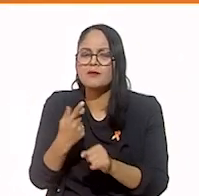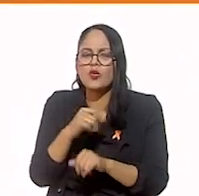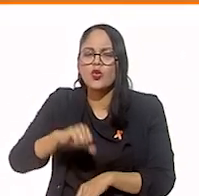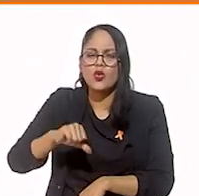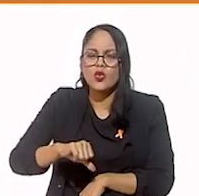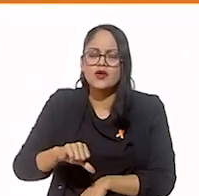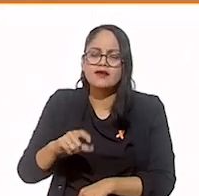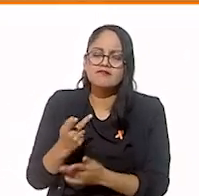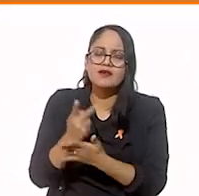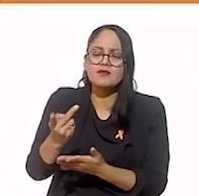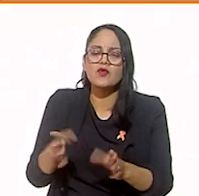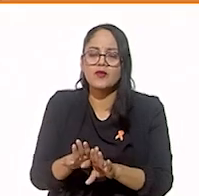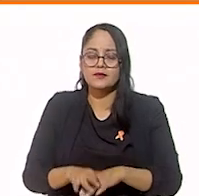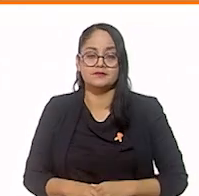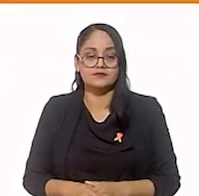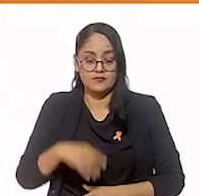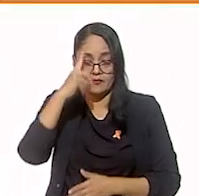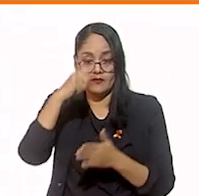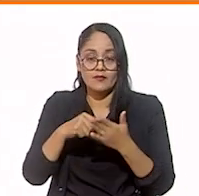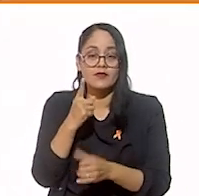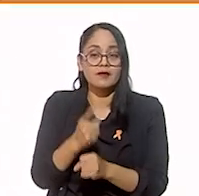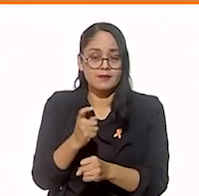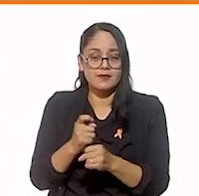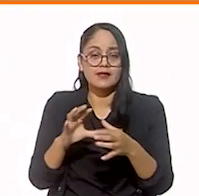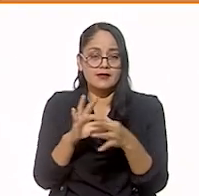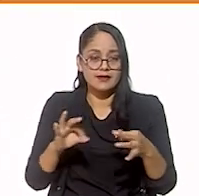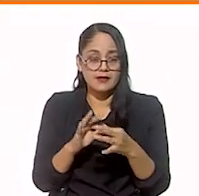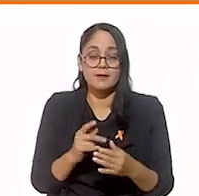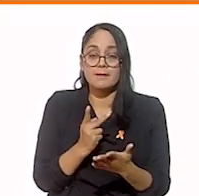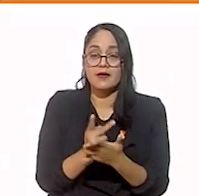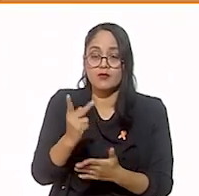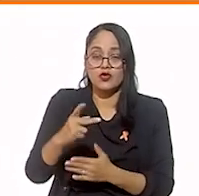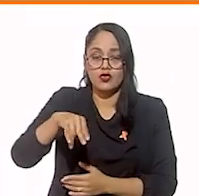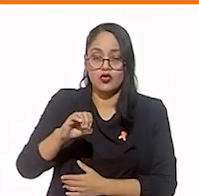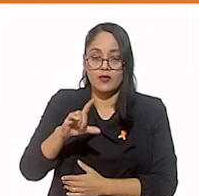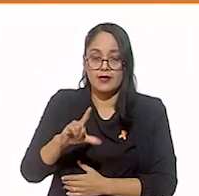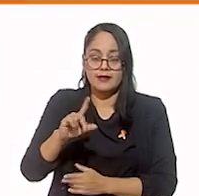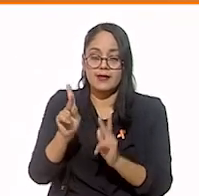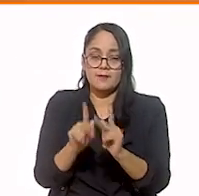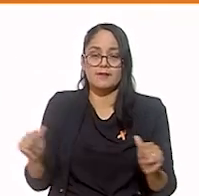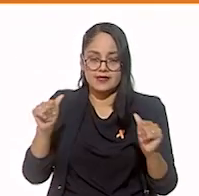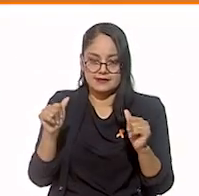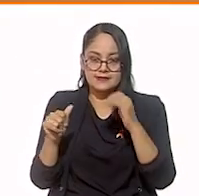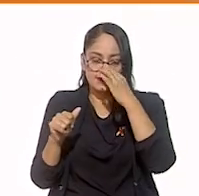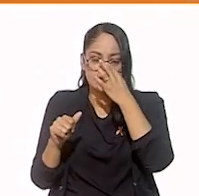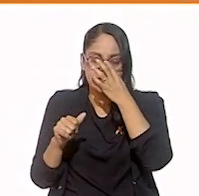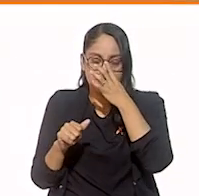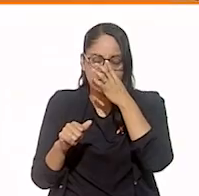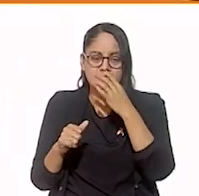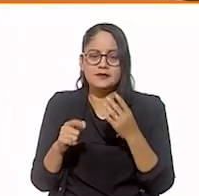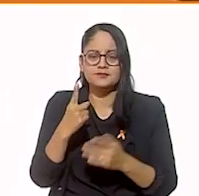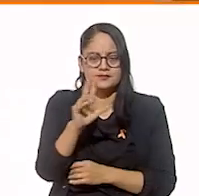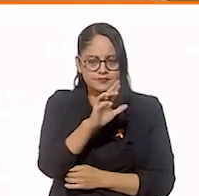precisamente el día de la entrega? Sí, bueno, yo creo que primero establecer que el Premio Nobel de la Paz ha perdido, digamos, esa credibilidad que se le ha intentado dar como